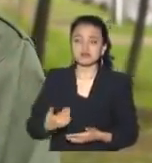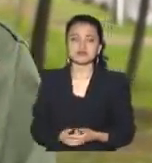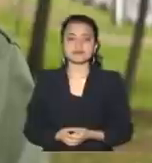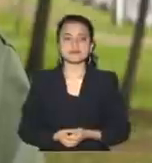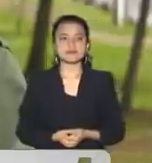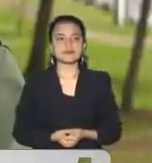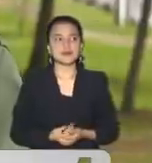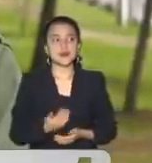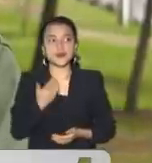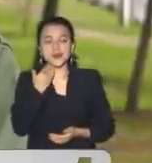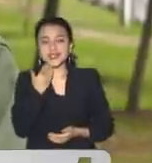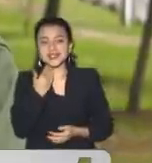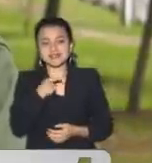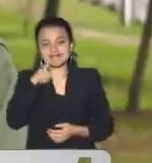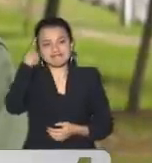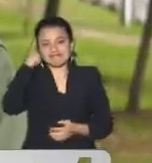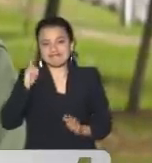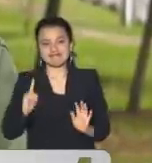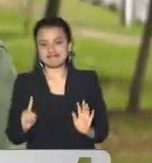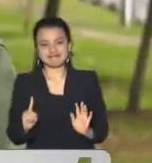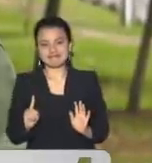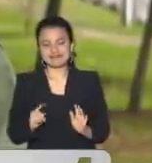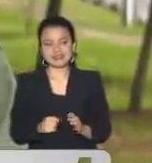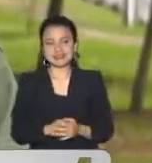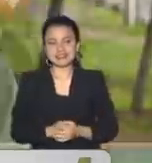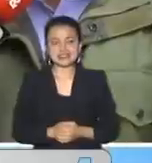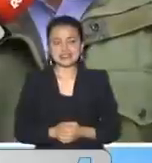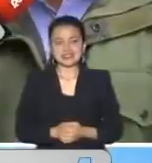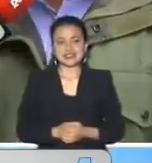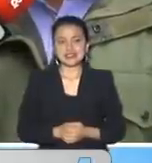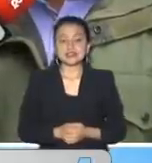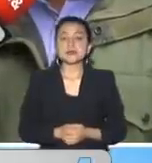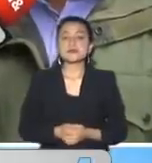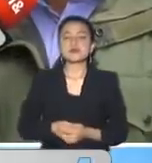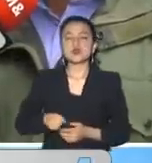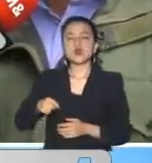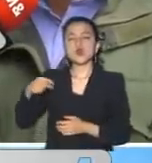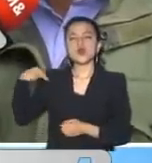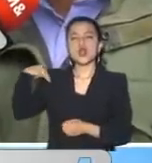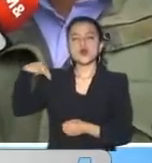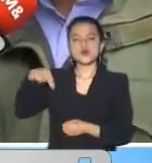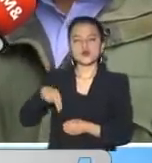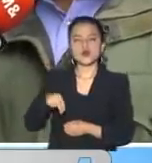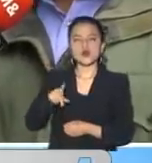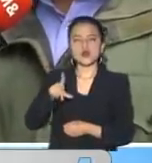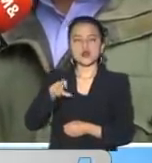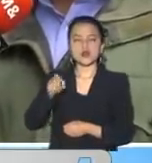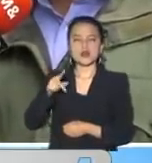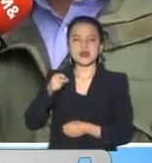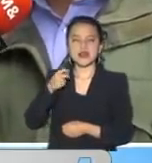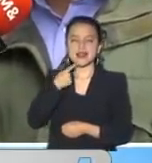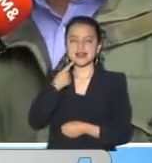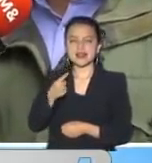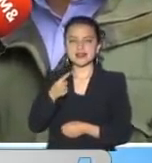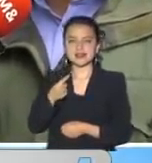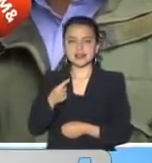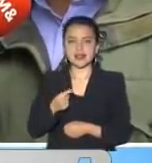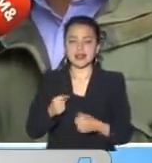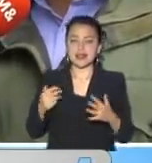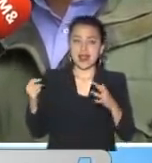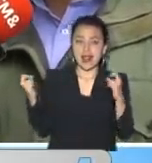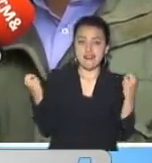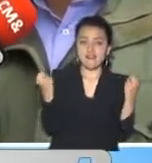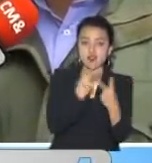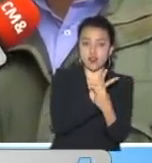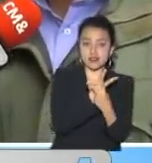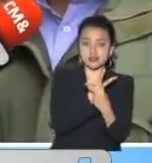hasta cuándo no se sabe y hasta dónde va a llegar no se sabe un autor que se malo en el narval dice la guerra y la venganza es como un bosque sabemos cómo